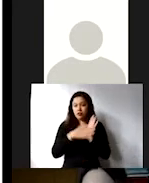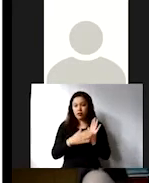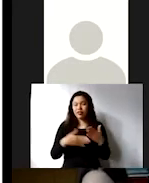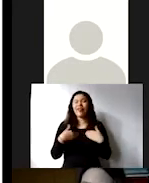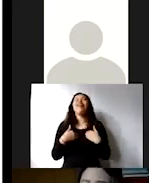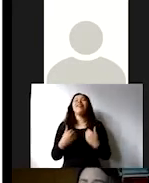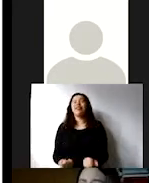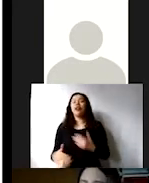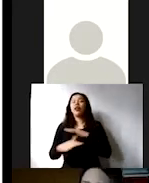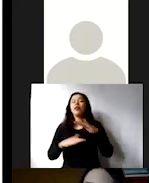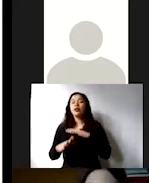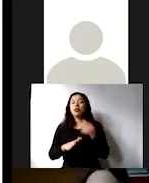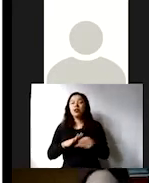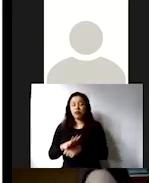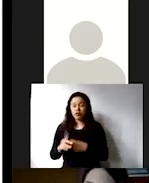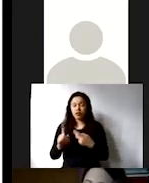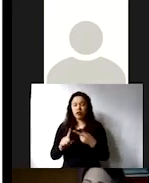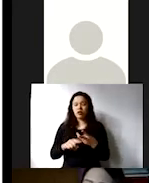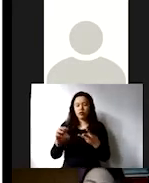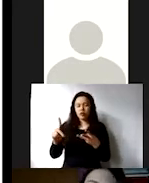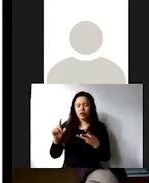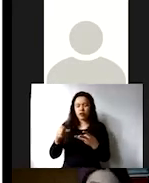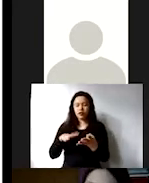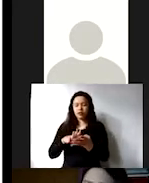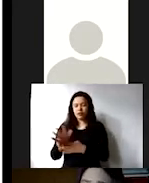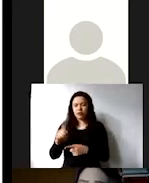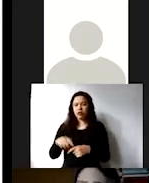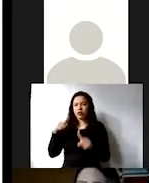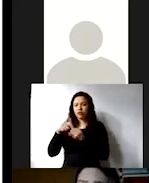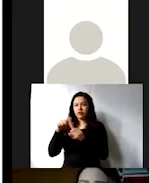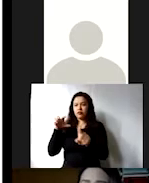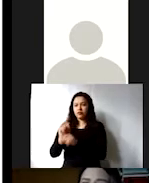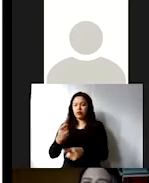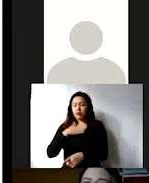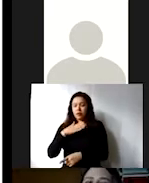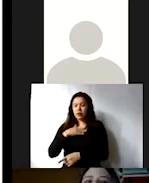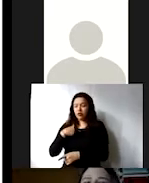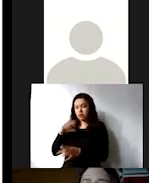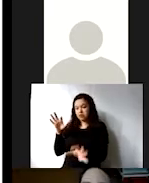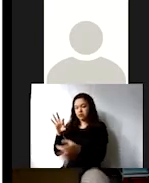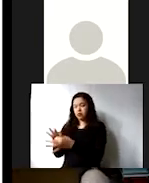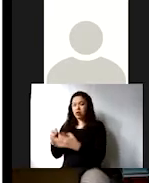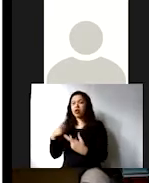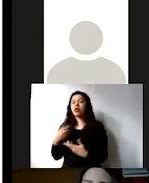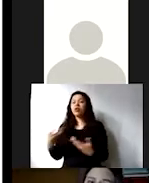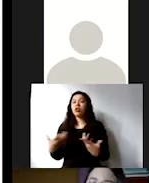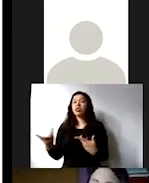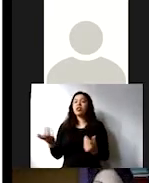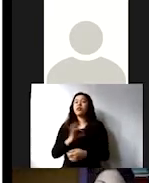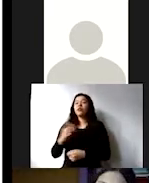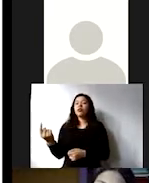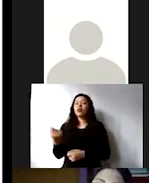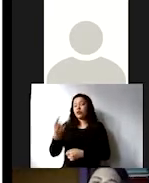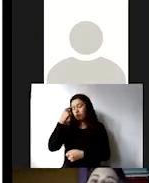pilares que tiene, cuáles son los ODS, cuáles son las metas que me competen y qué puedo hacer yo con esto, tanto con lo que